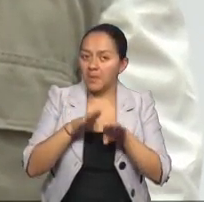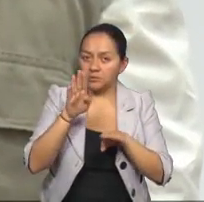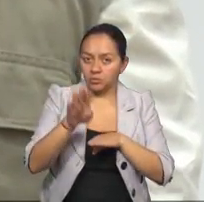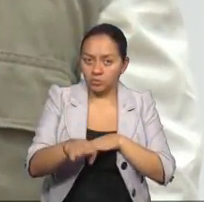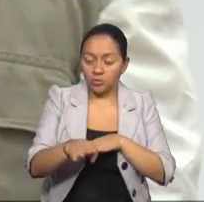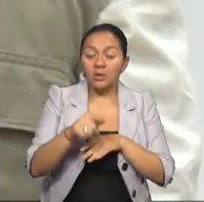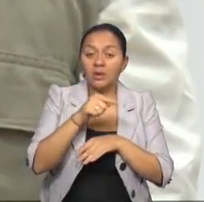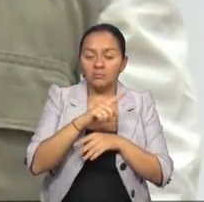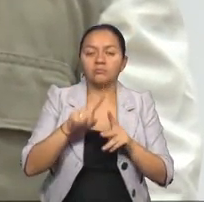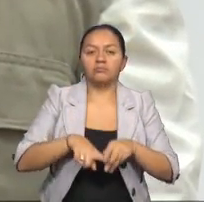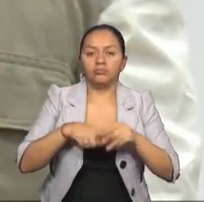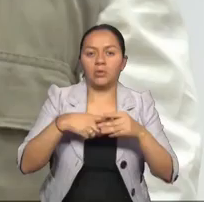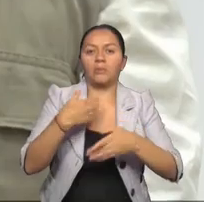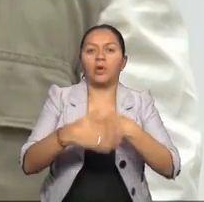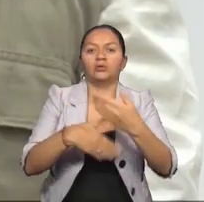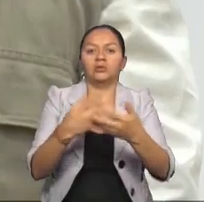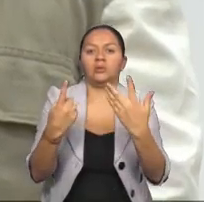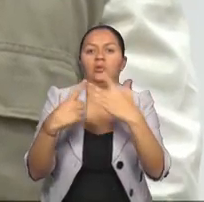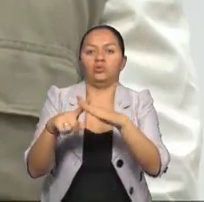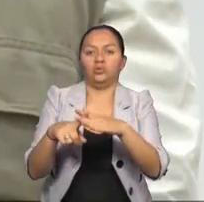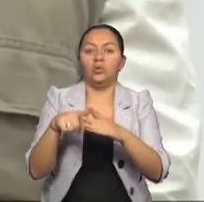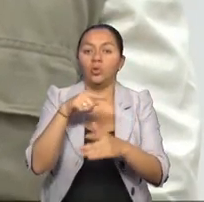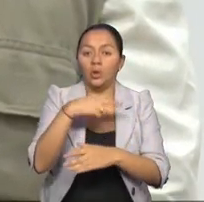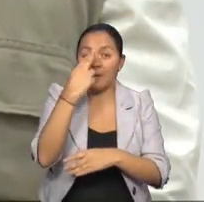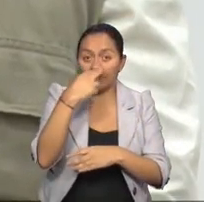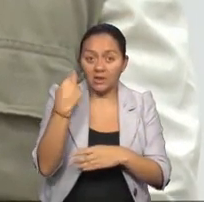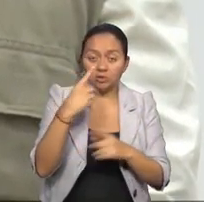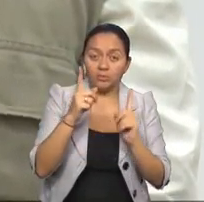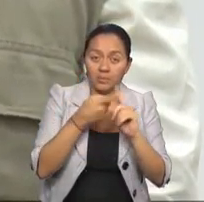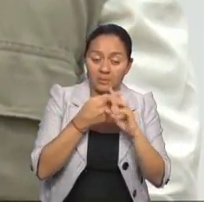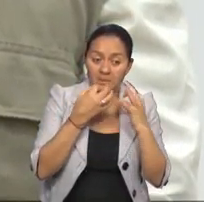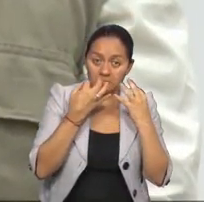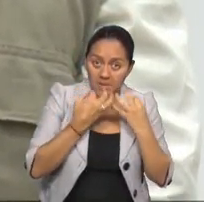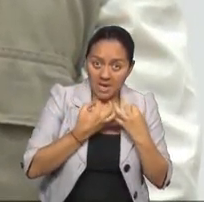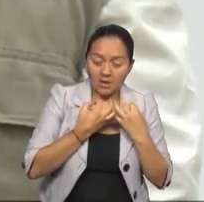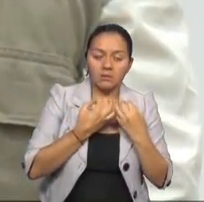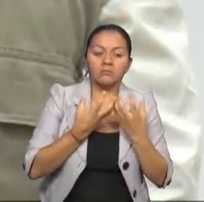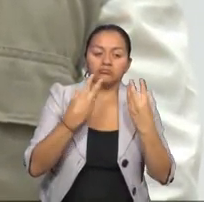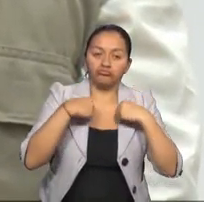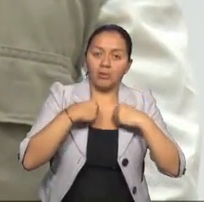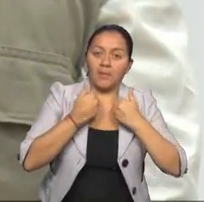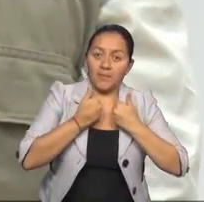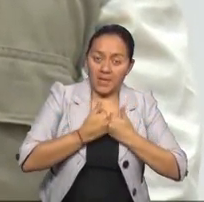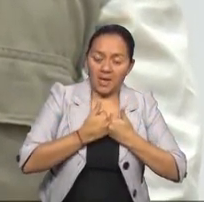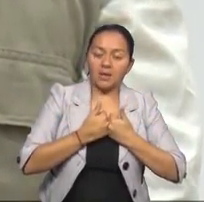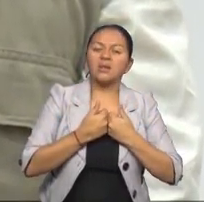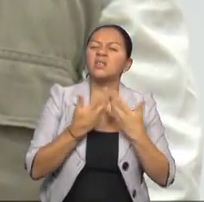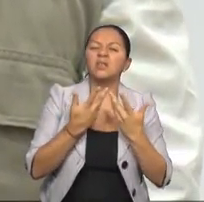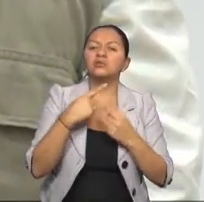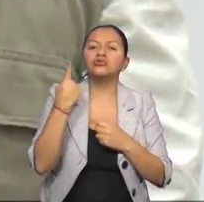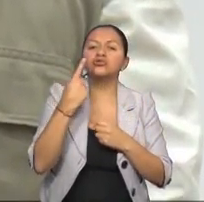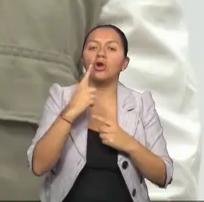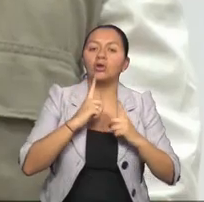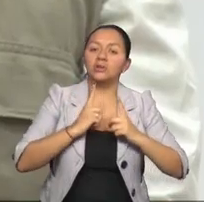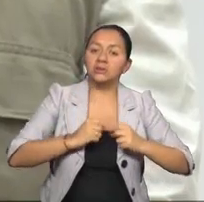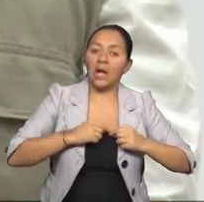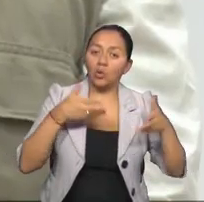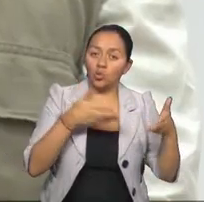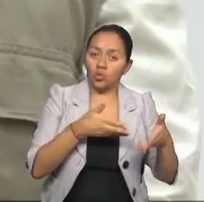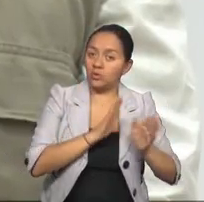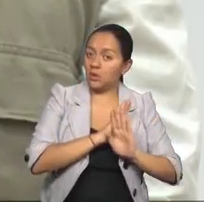emprender un proceso de inclusión social es decir la rehabilitación integral debe contemplar no solamente